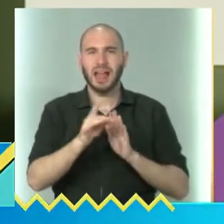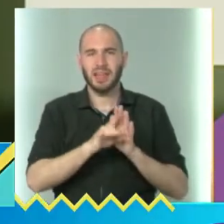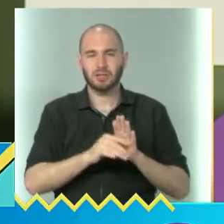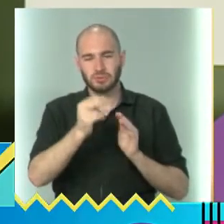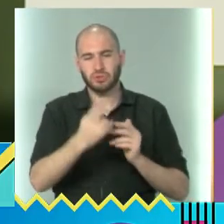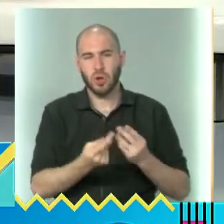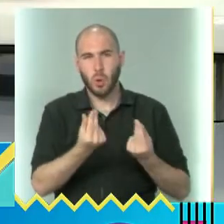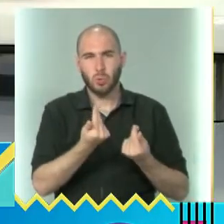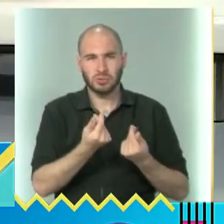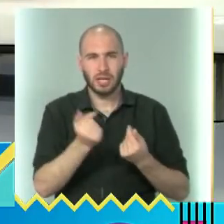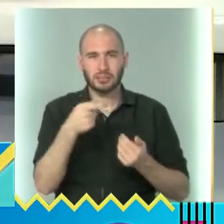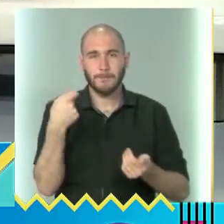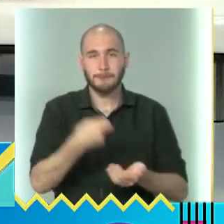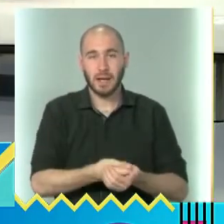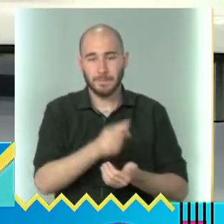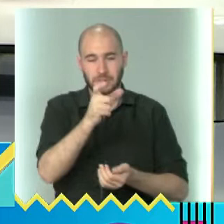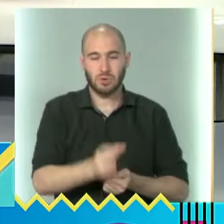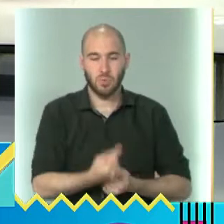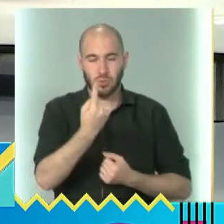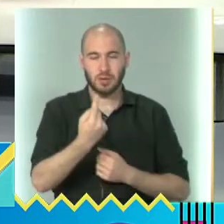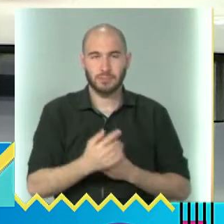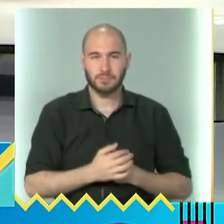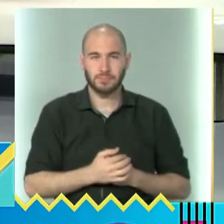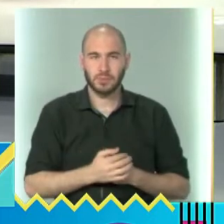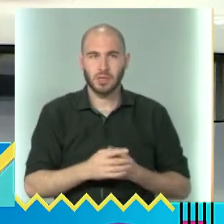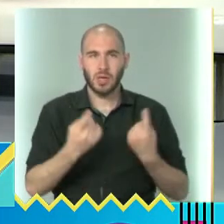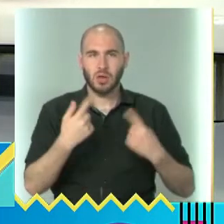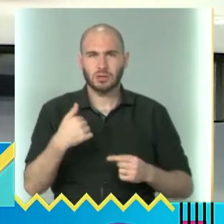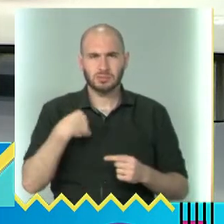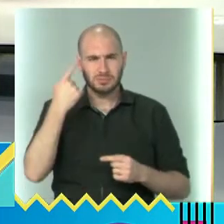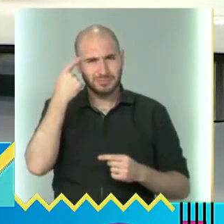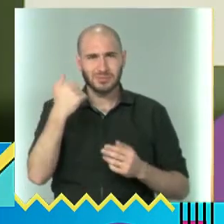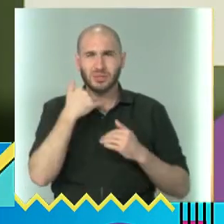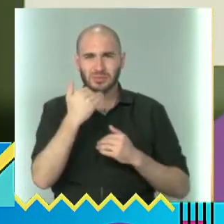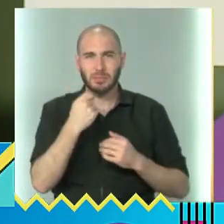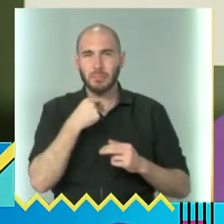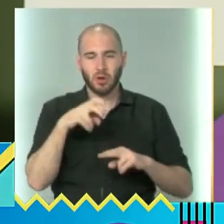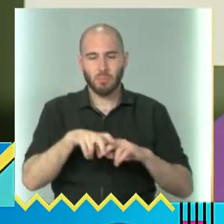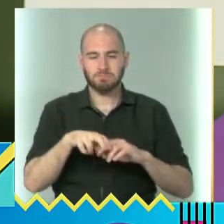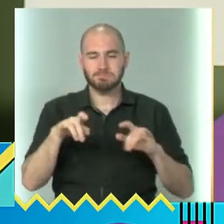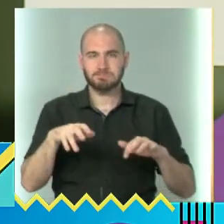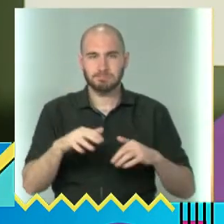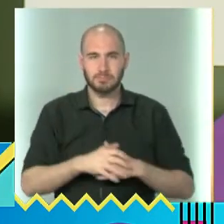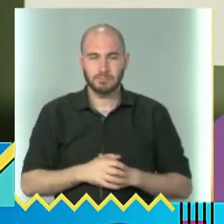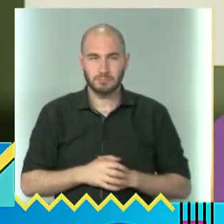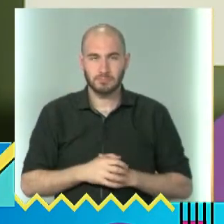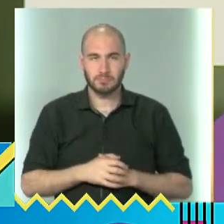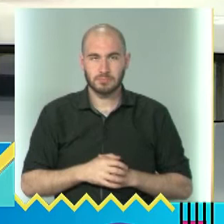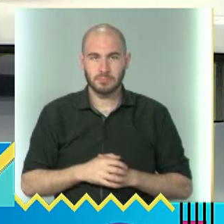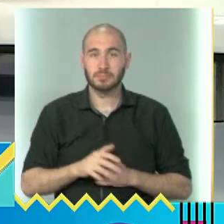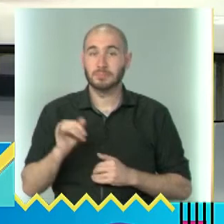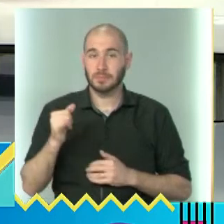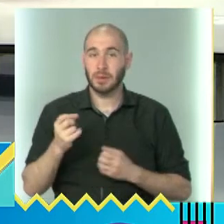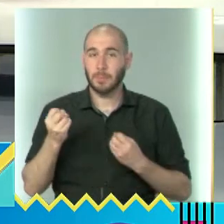un usuario, que eso es lo que se paga por un usuario. Digo, cosas que nosotros no nos imaginaríamos, sí, al estar sentados en una computadora nada más. Claro, sí,